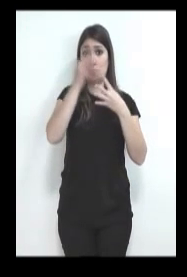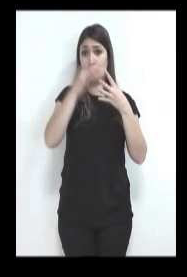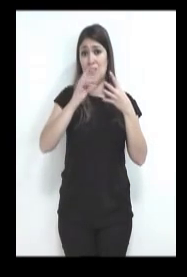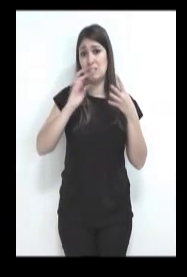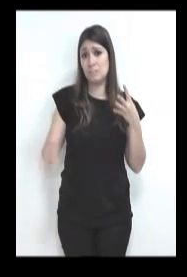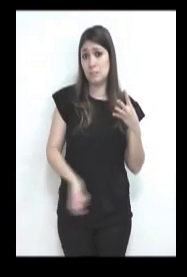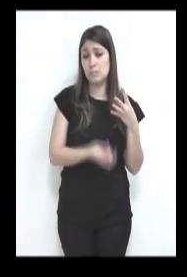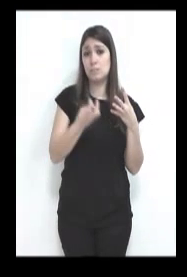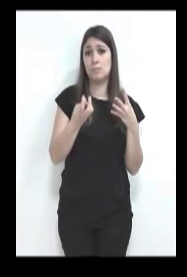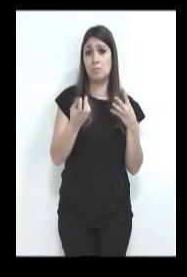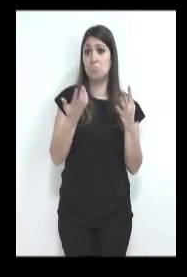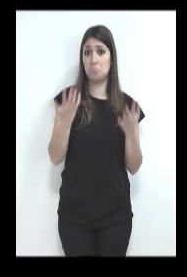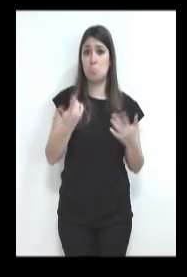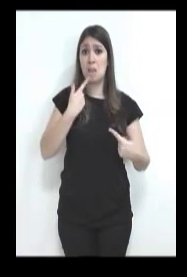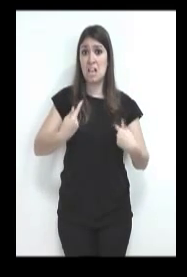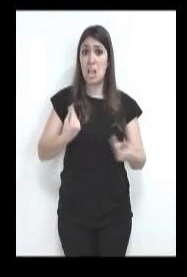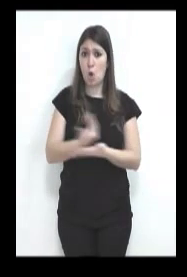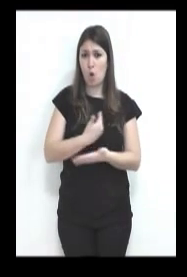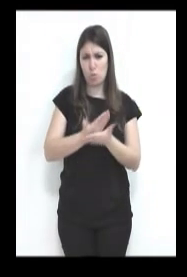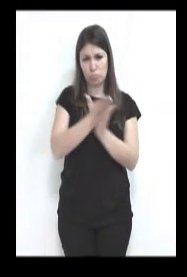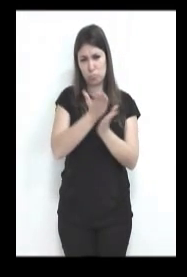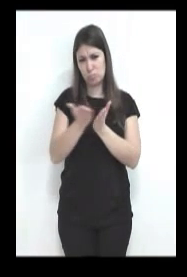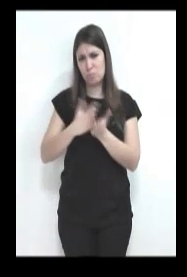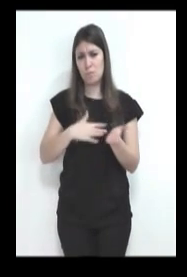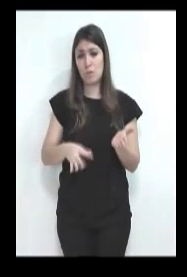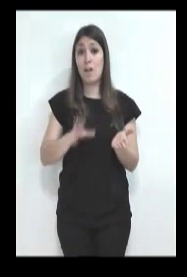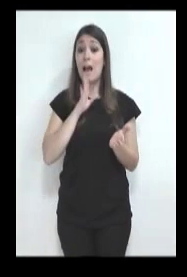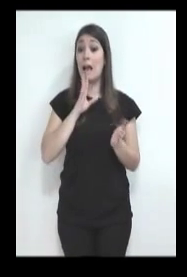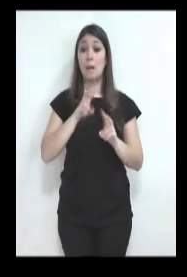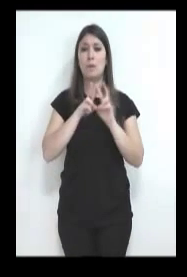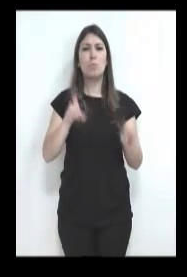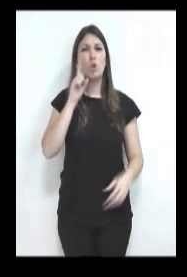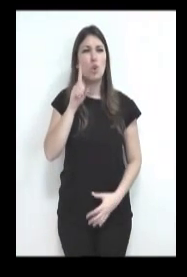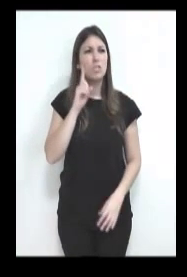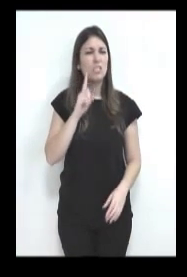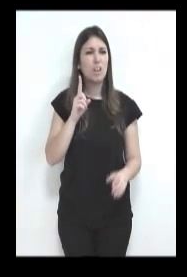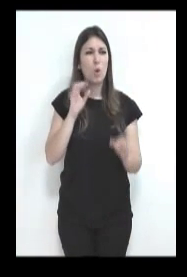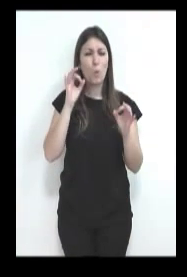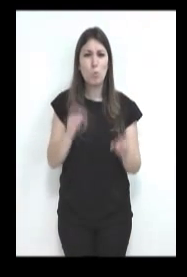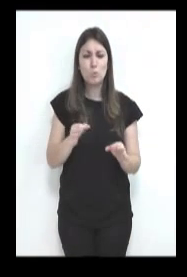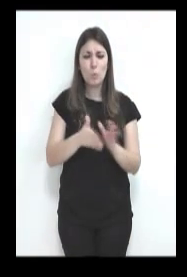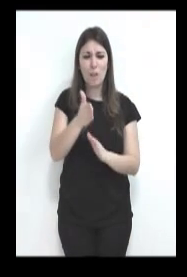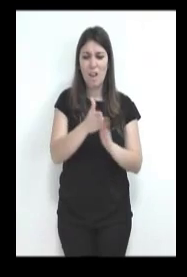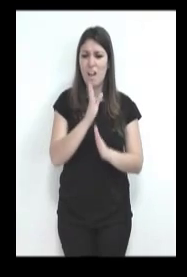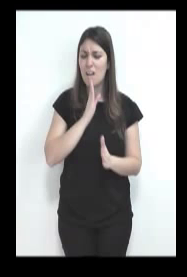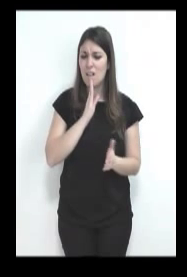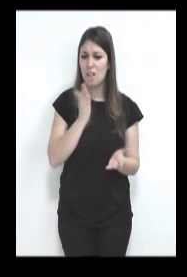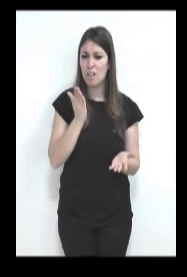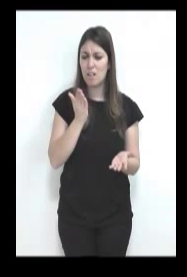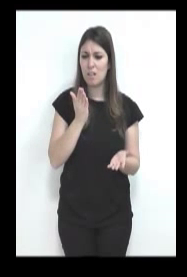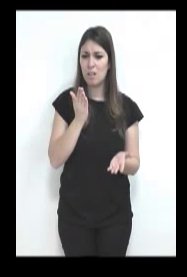donde hacer negocio, y como decíamos al principio, no sé si ha sido justo antes de entrar